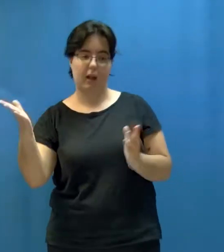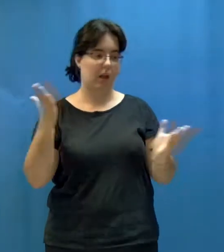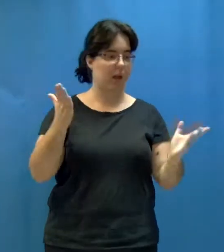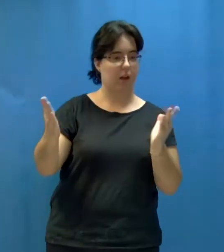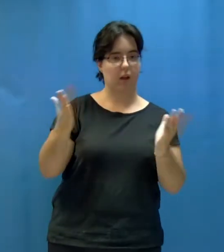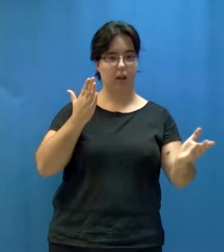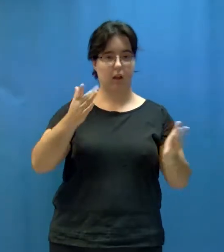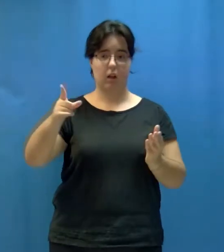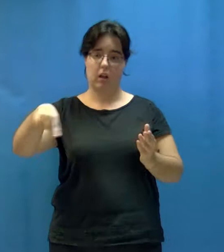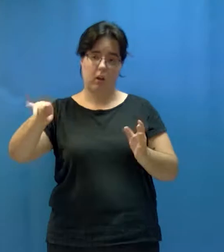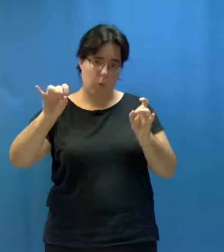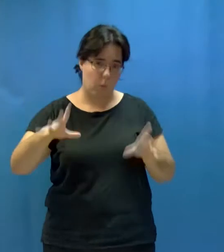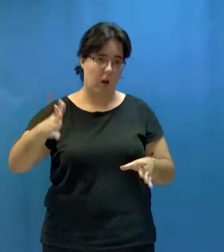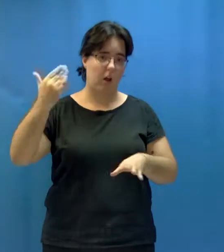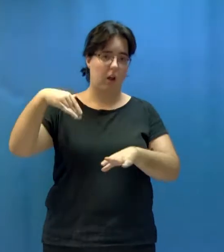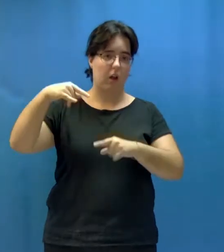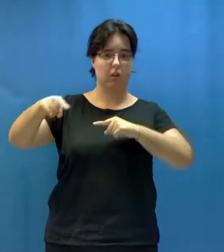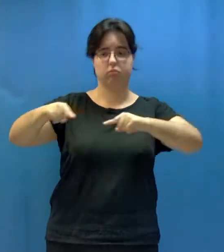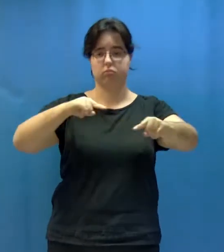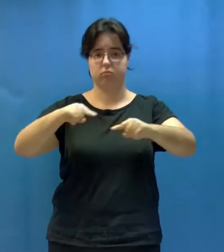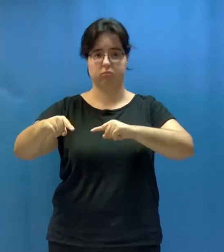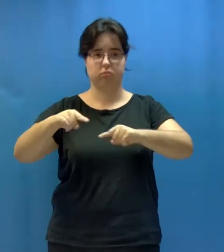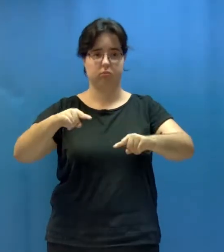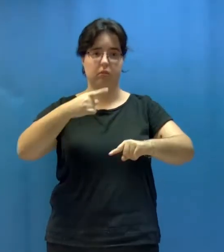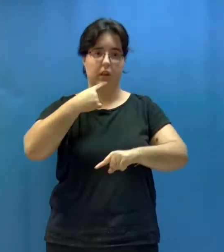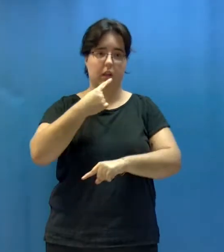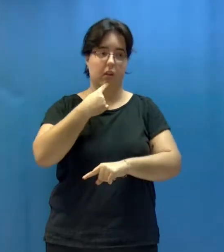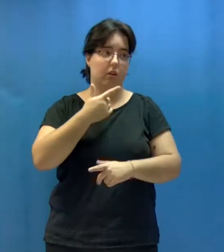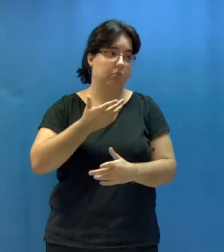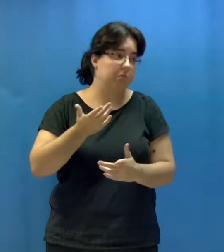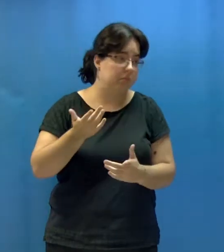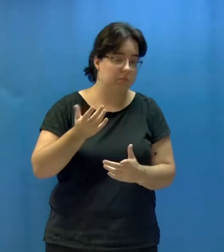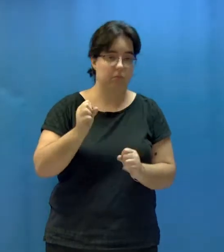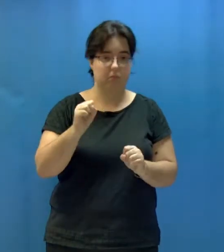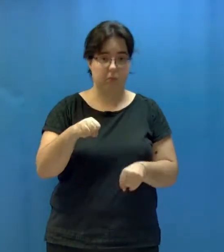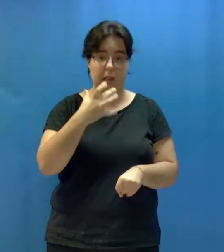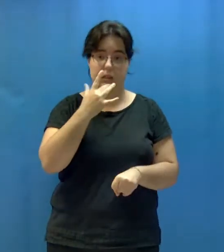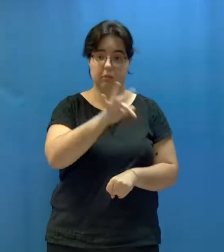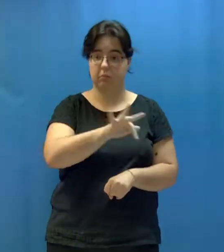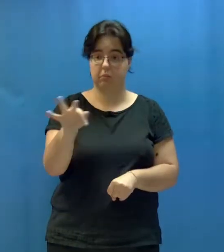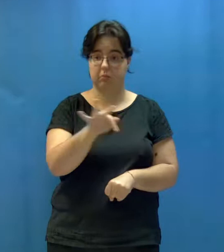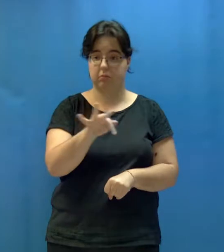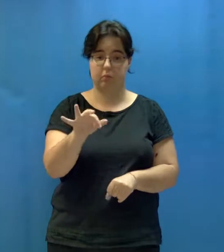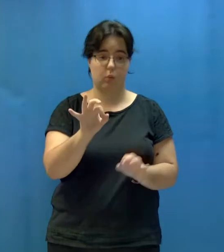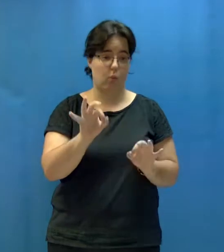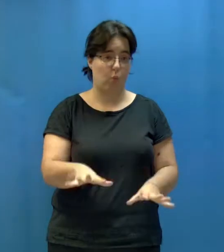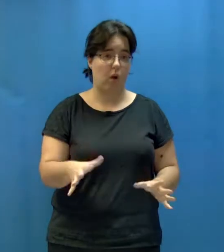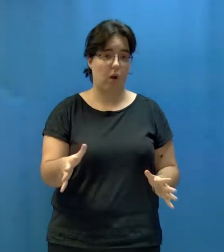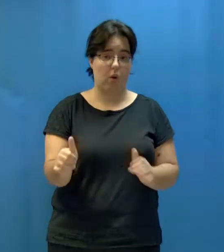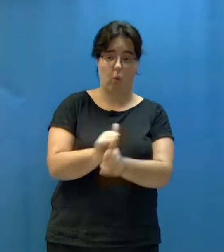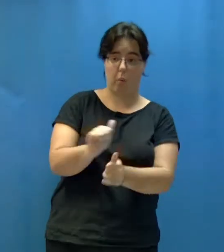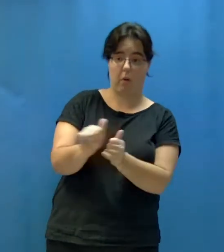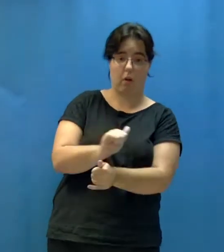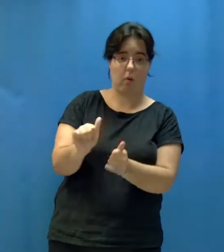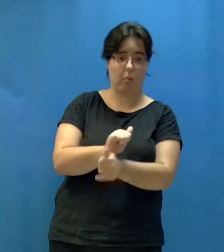las legislaturas pasadas, dicen, bueno, pues si el bipartito hace lo mismo que el anterior y se escudan en hacer lo